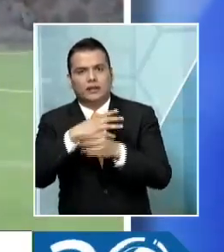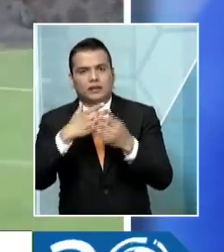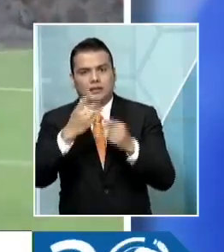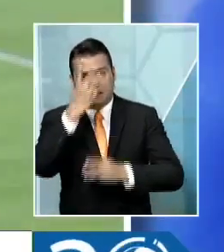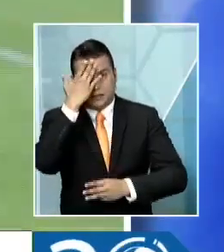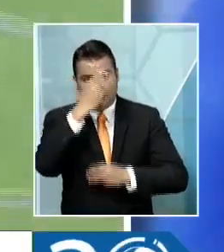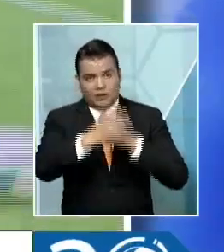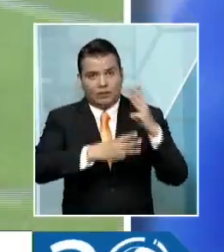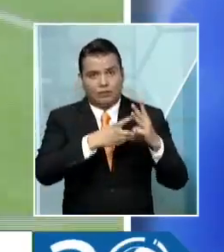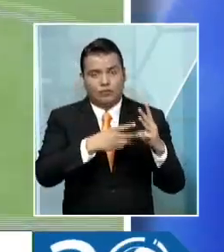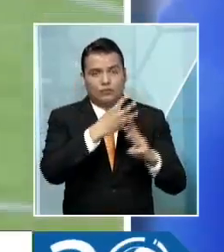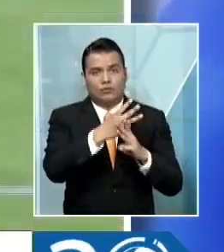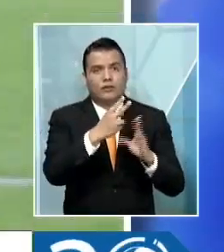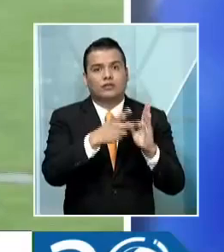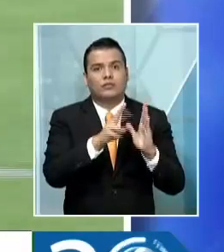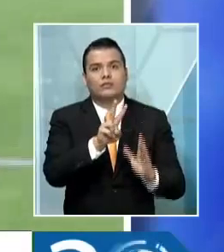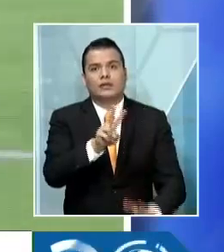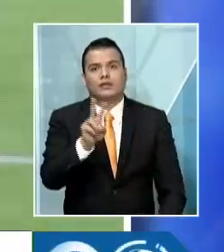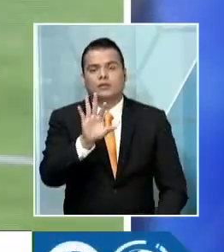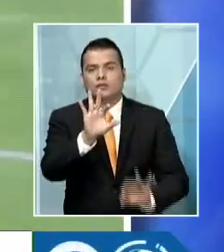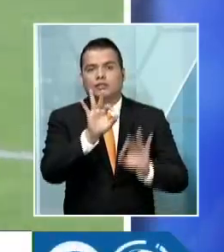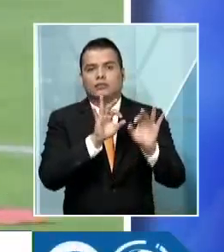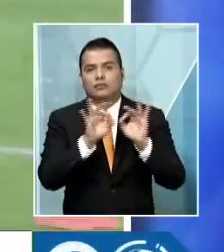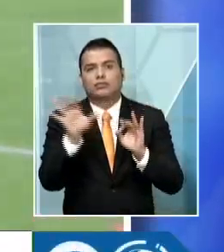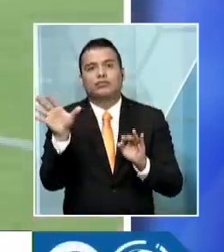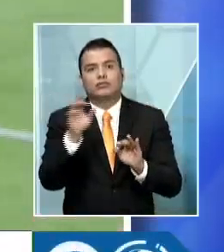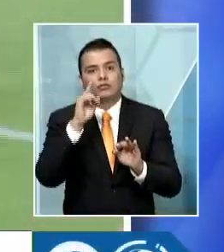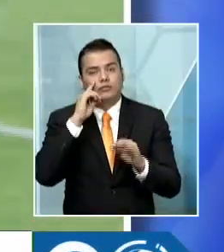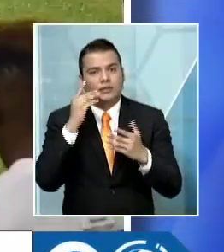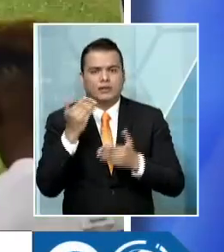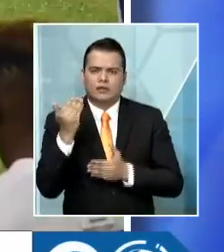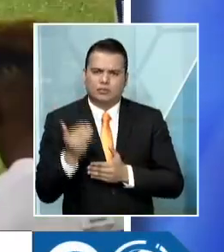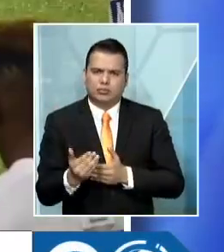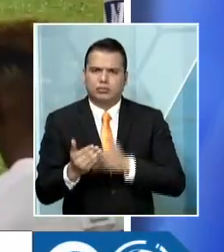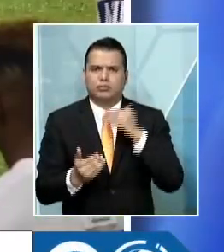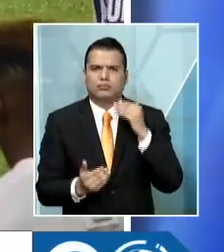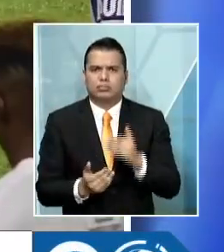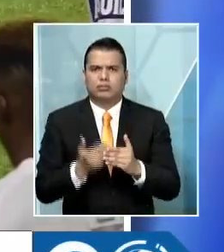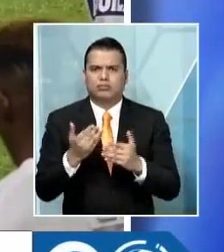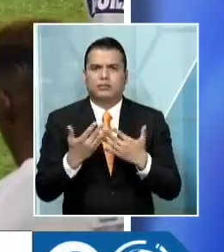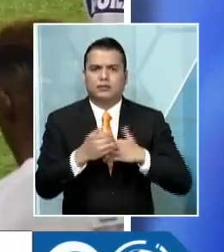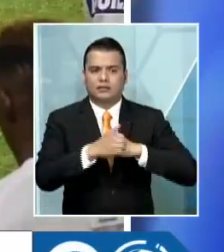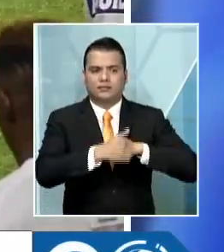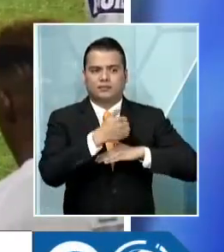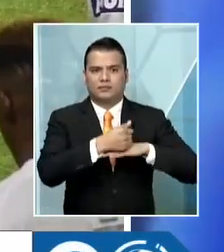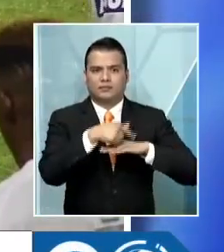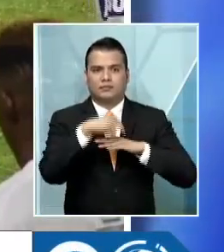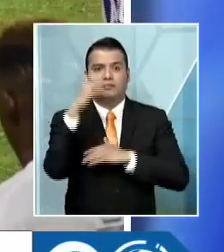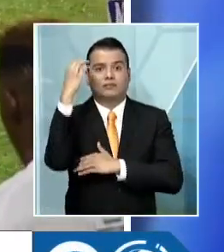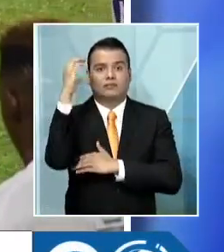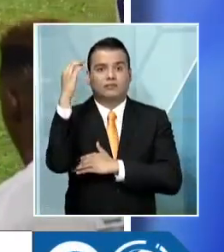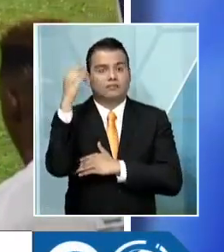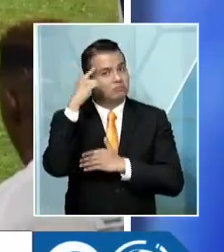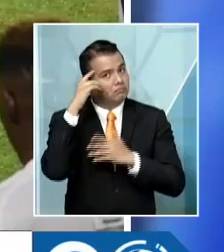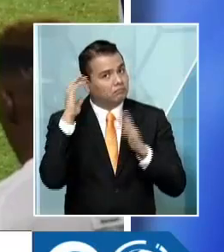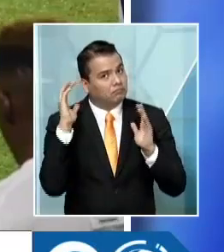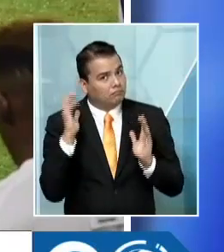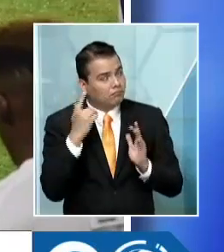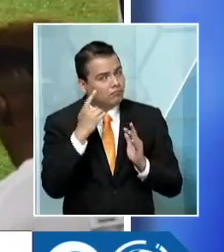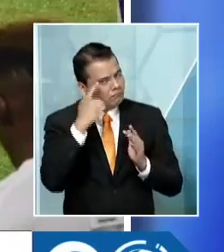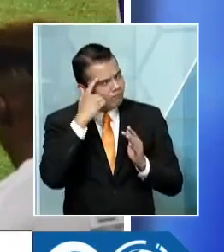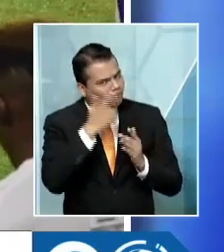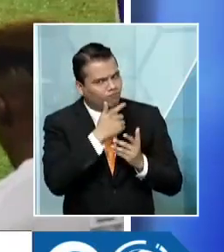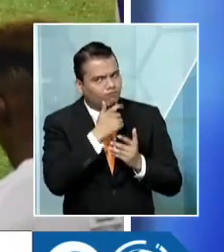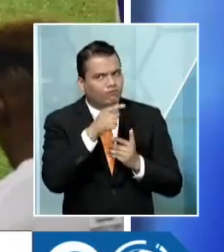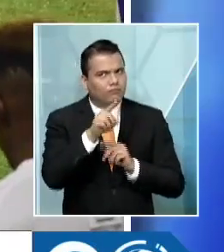Qatar 2022 es un camino que todos debemos construir. Y el técnico Carlos Queiroz en Colombia no solamente debe mirar